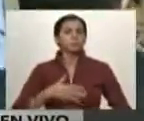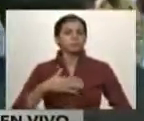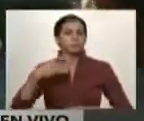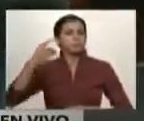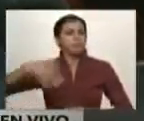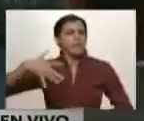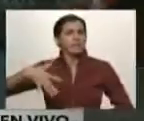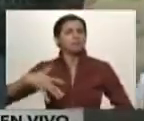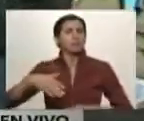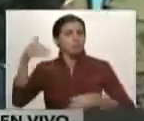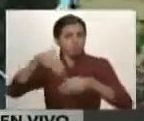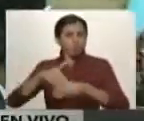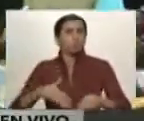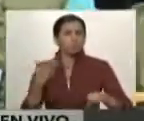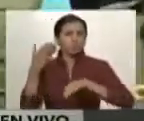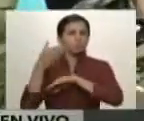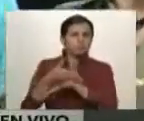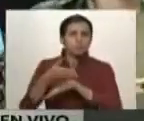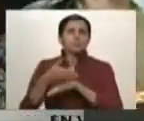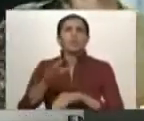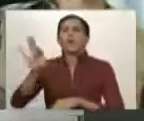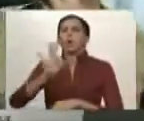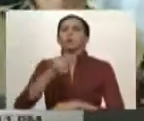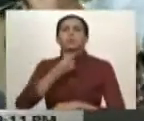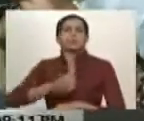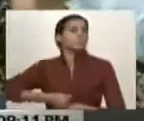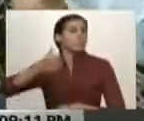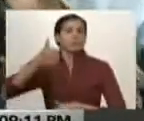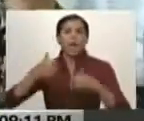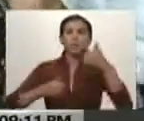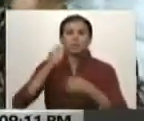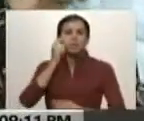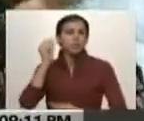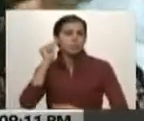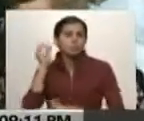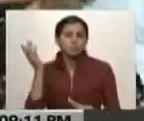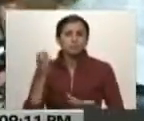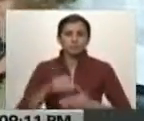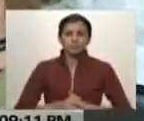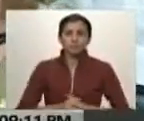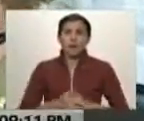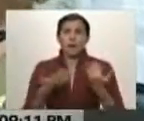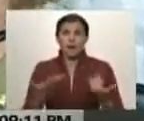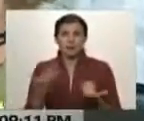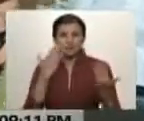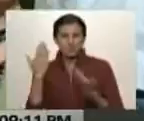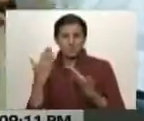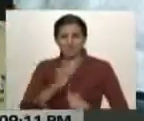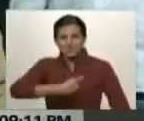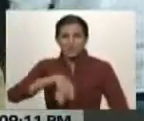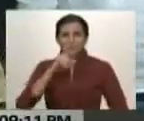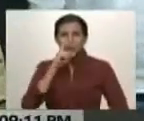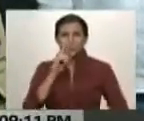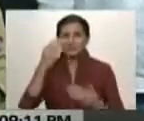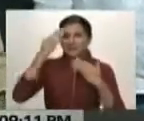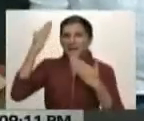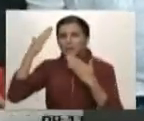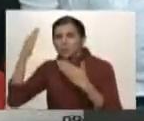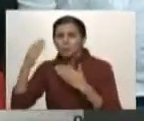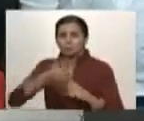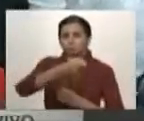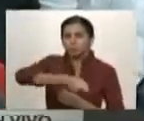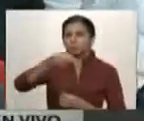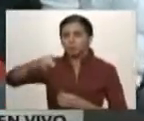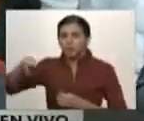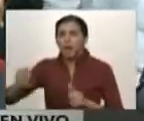votar por los candidatos y candidatas de su preferencia ahora mismo observamos al jefe de estado venezolano saludando a los acompañantes